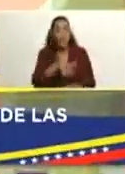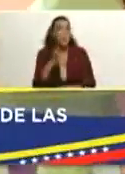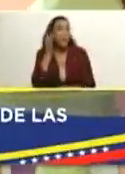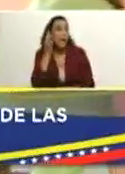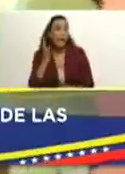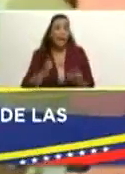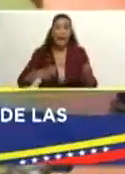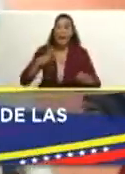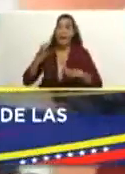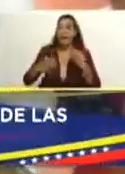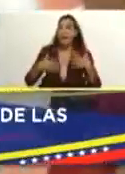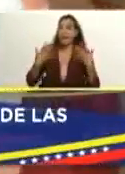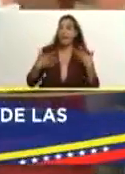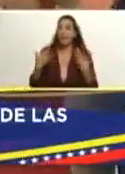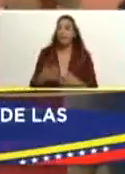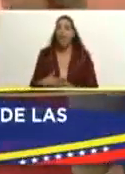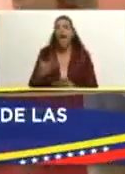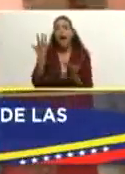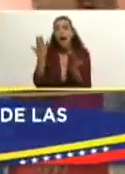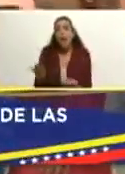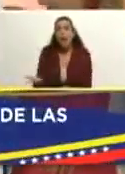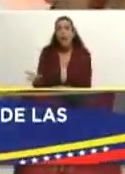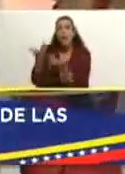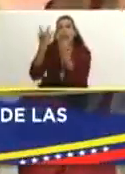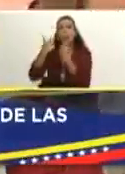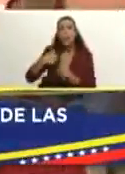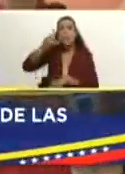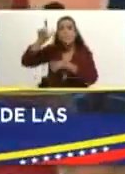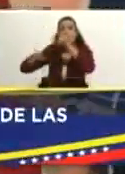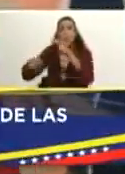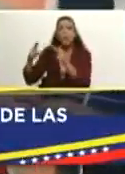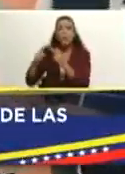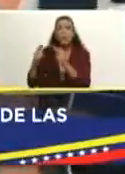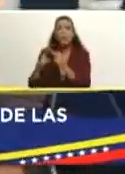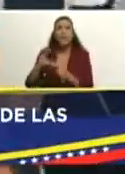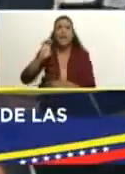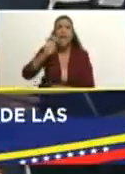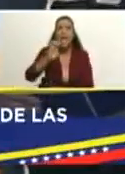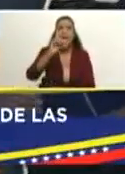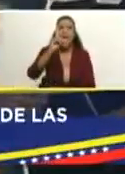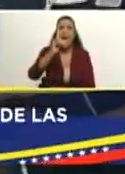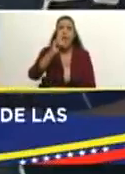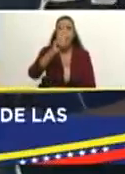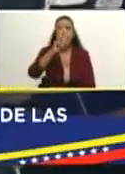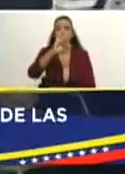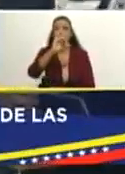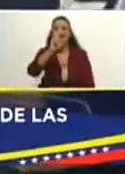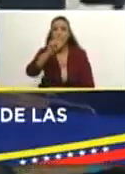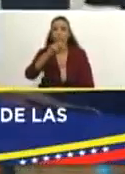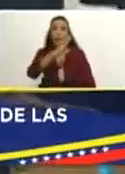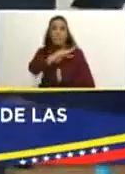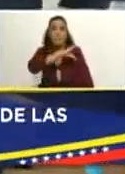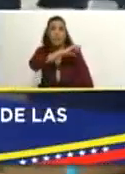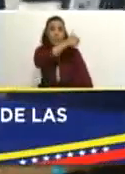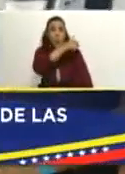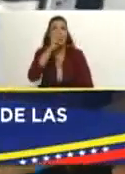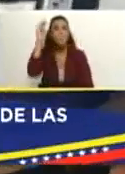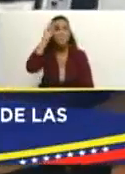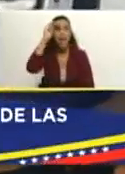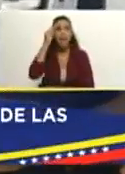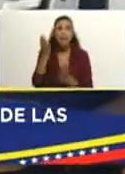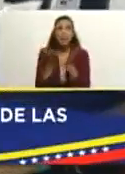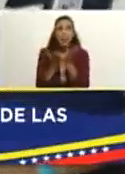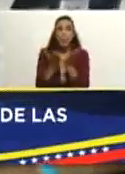¿Ah? Y vamos a escuchar y a conocer ahora a Edwin Simón. el director, maestro de